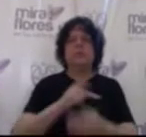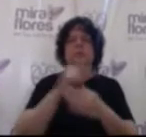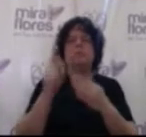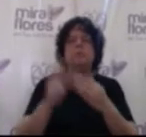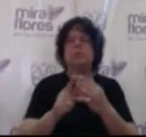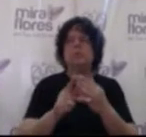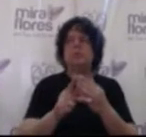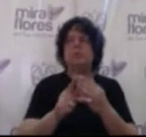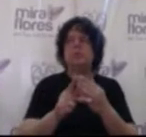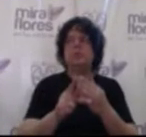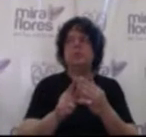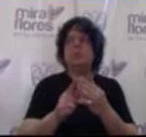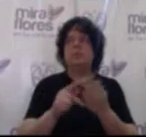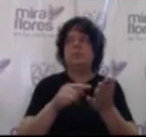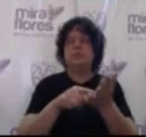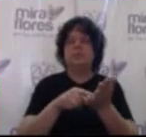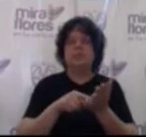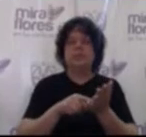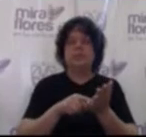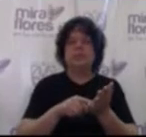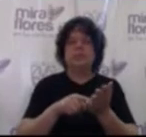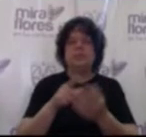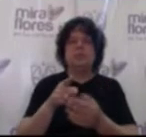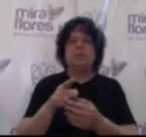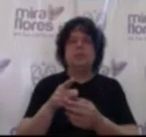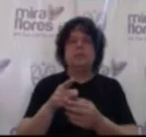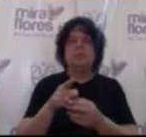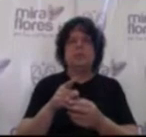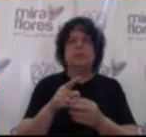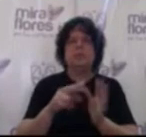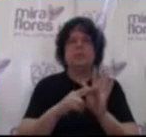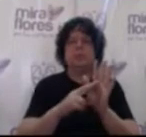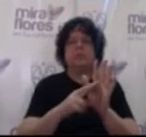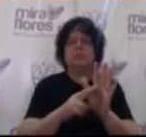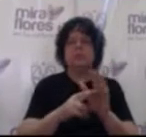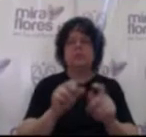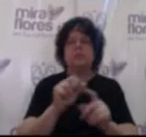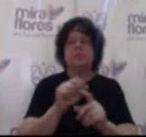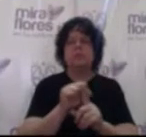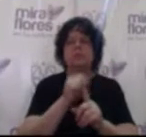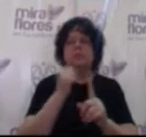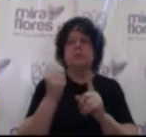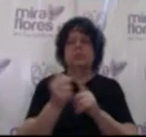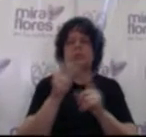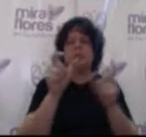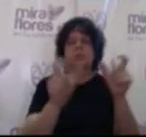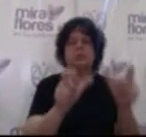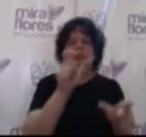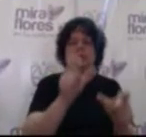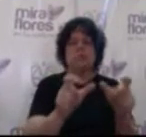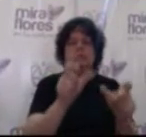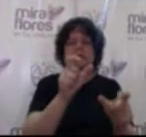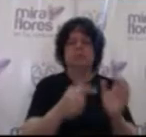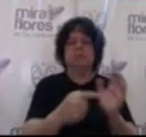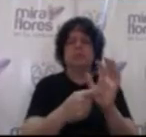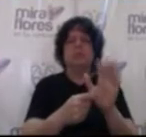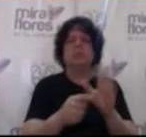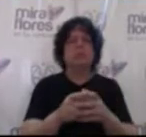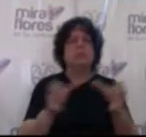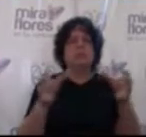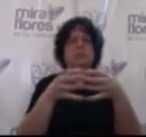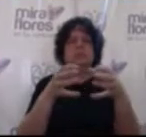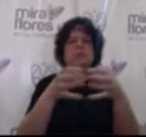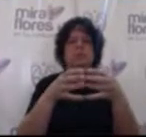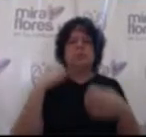Proyecto de ordenanza que extiende de manera excepcional el ejercicio del cargo de los representantes de la sociedad civil ante el Consejo de Coordinación Local Distrital